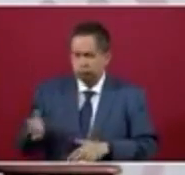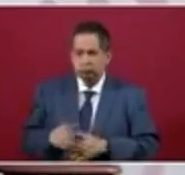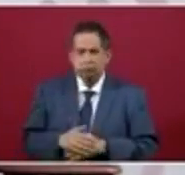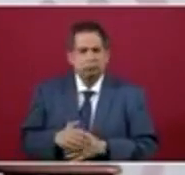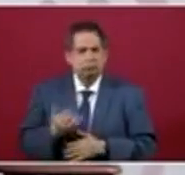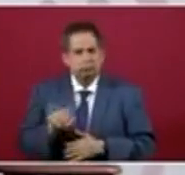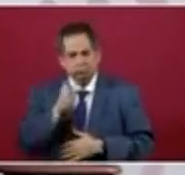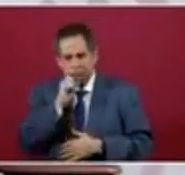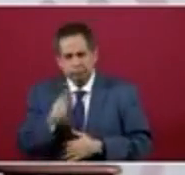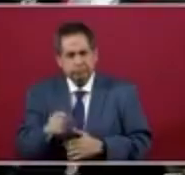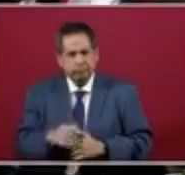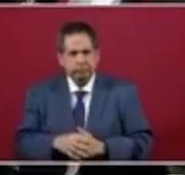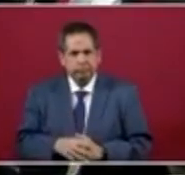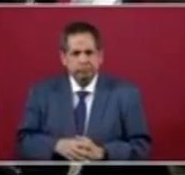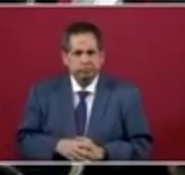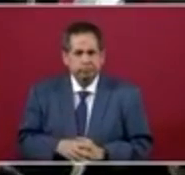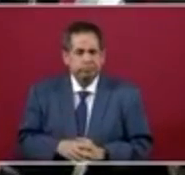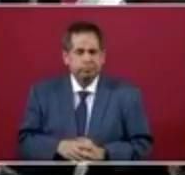además